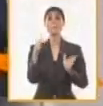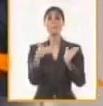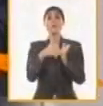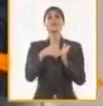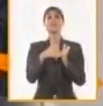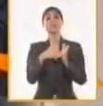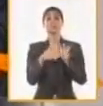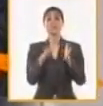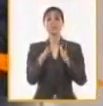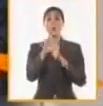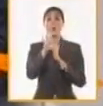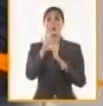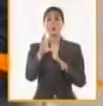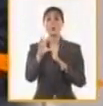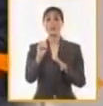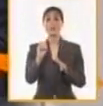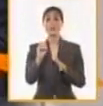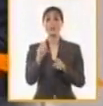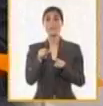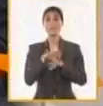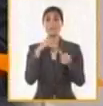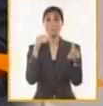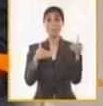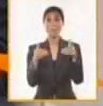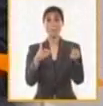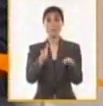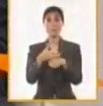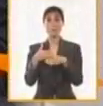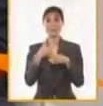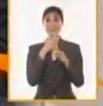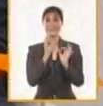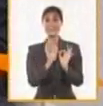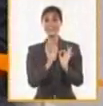6.680 participantes, el